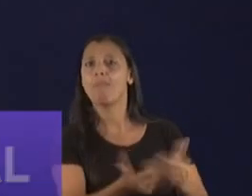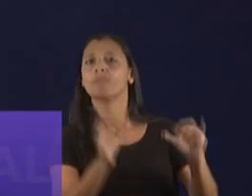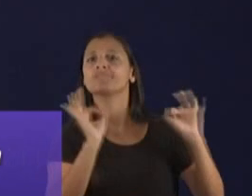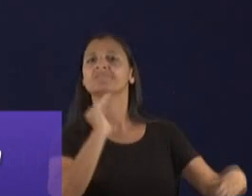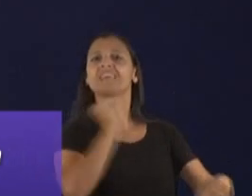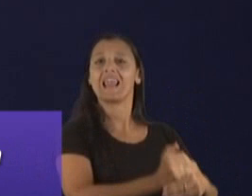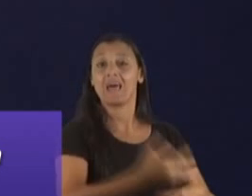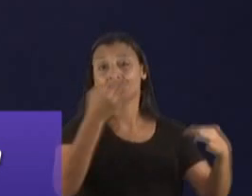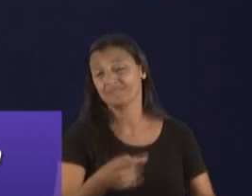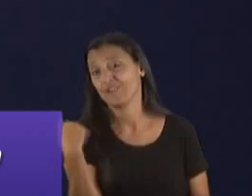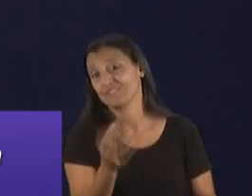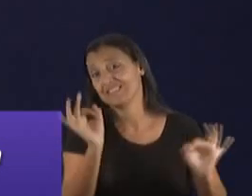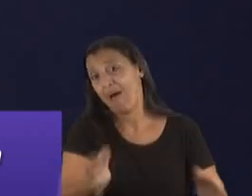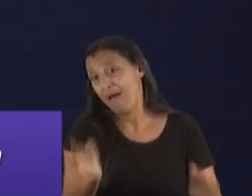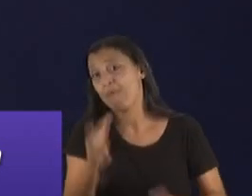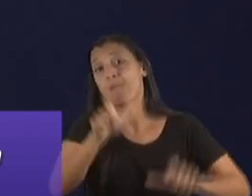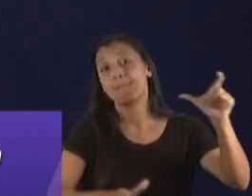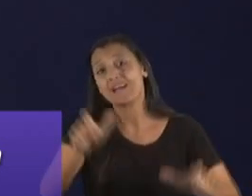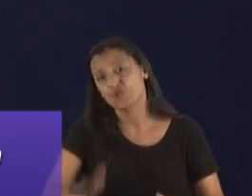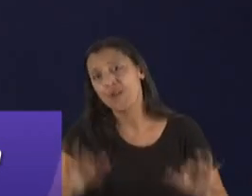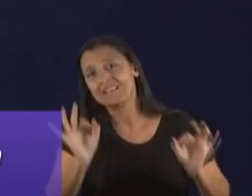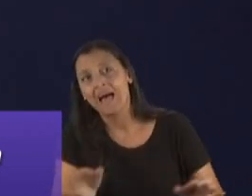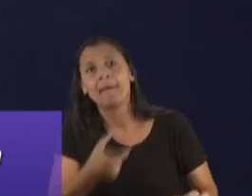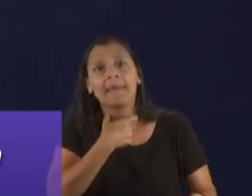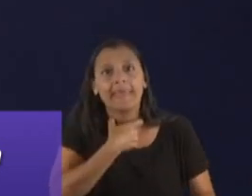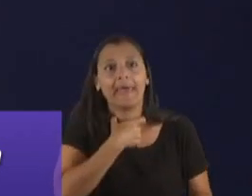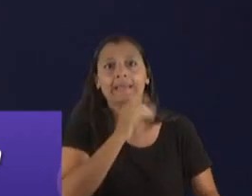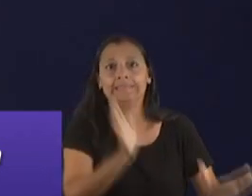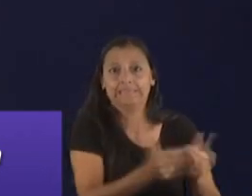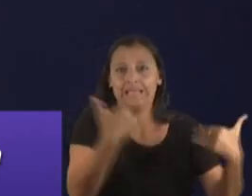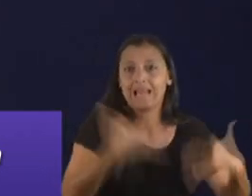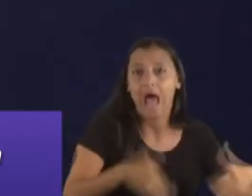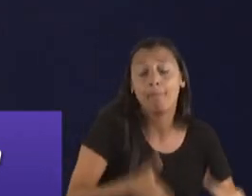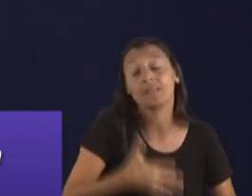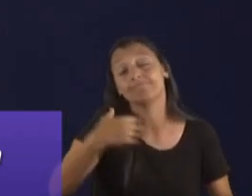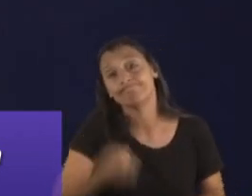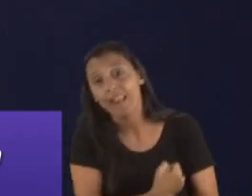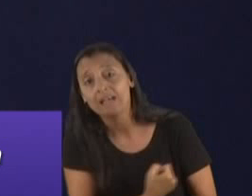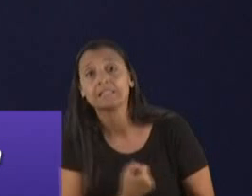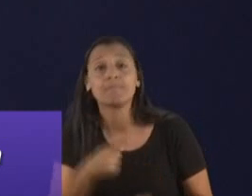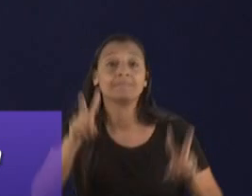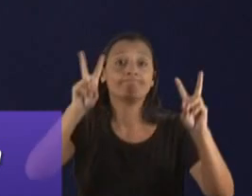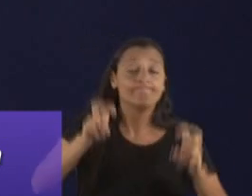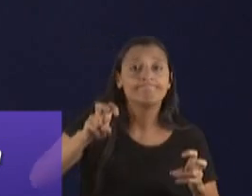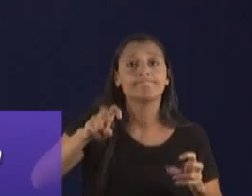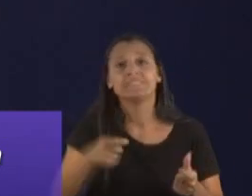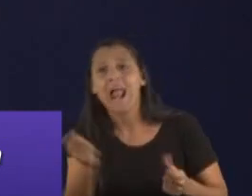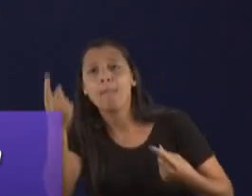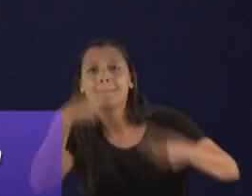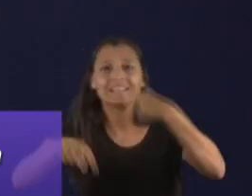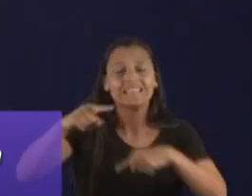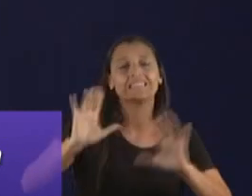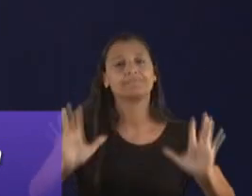que entendemos que la gente espera otra velocidad en algunas cuestiones, pero lamentablemente la burocracia pone